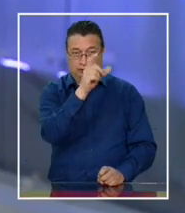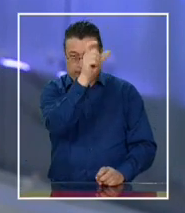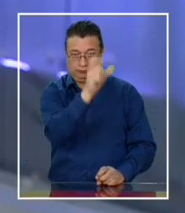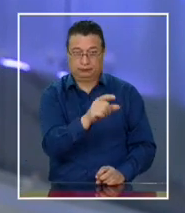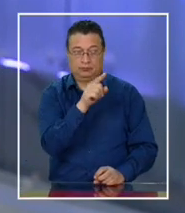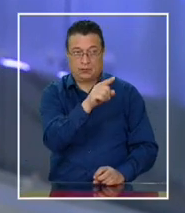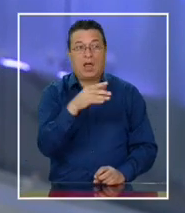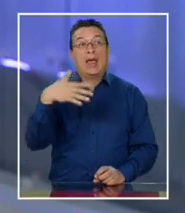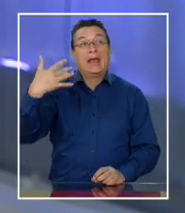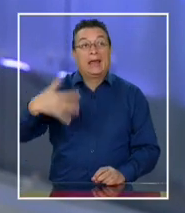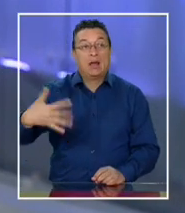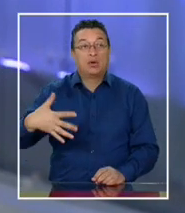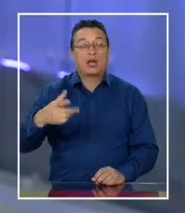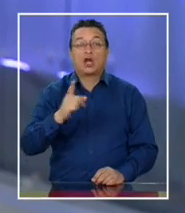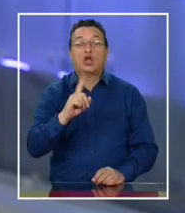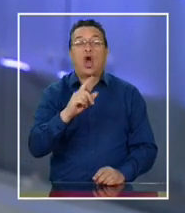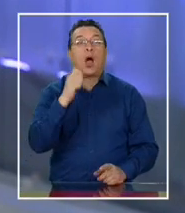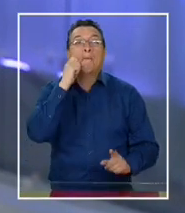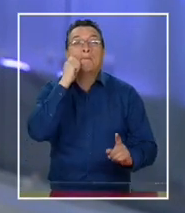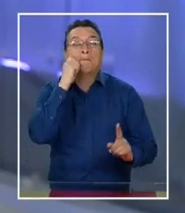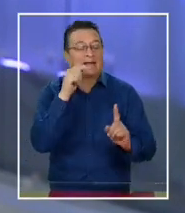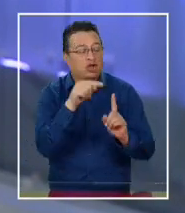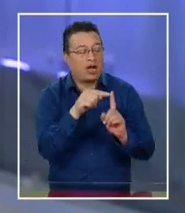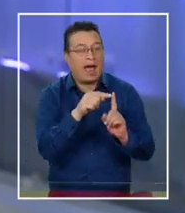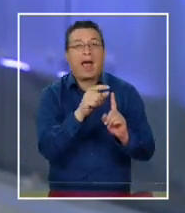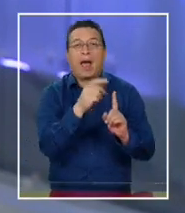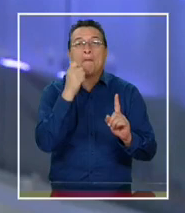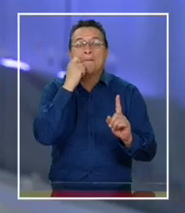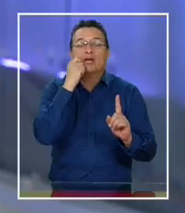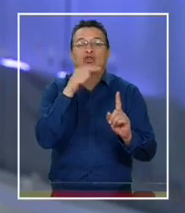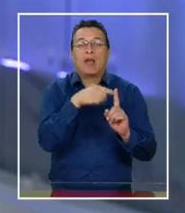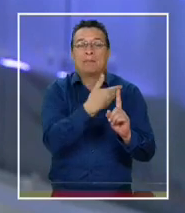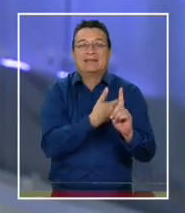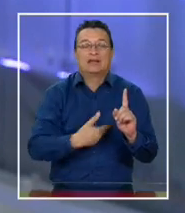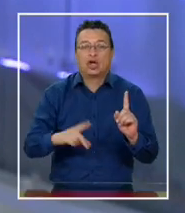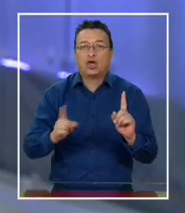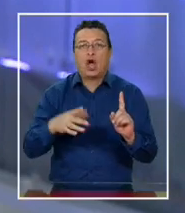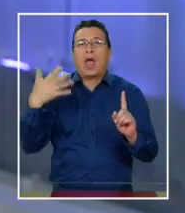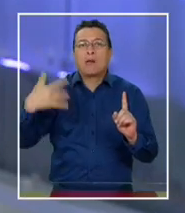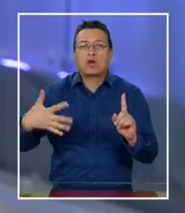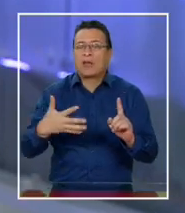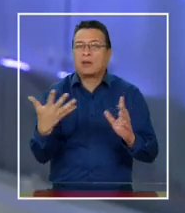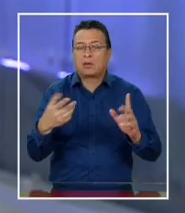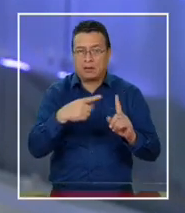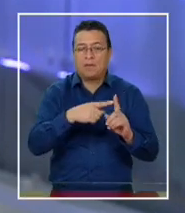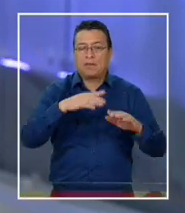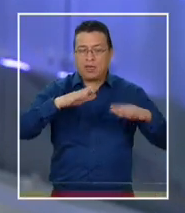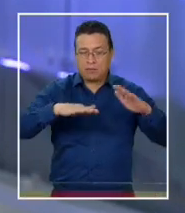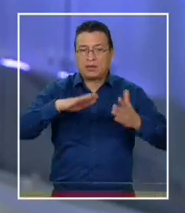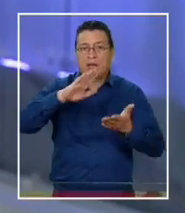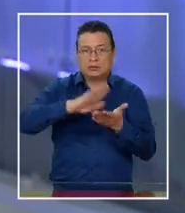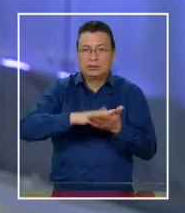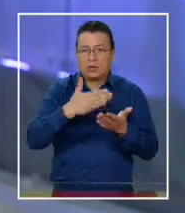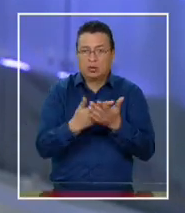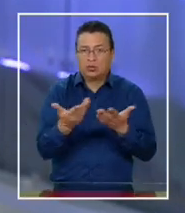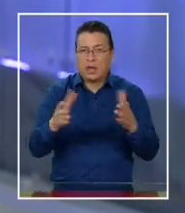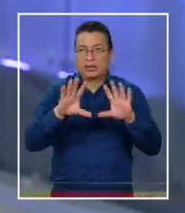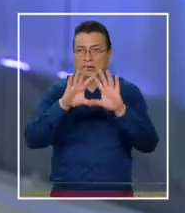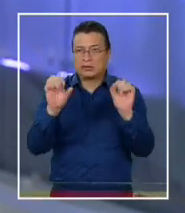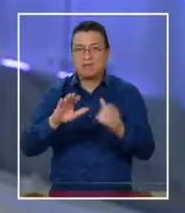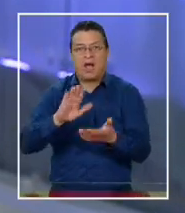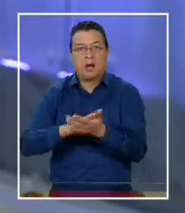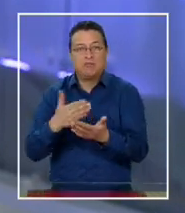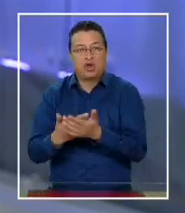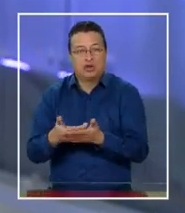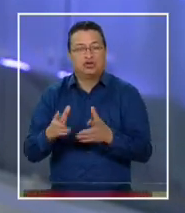es importante no por la persona del presidente o la presidente es importante porque de eso depende la salud de nuestro sistema político